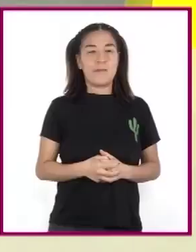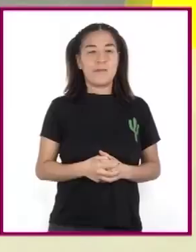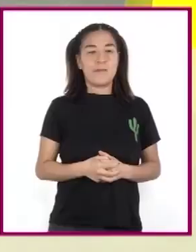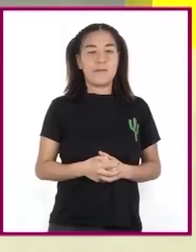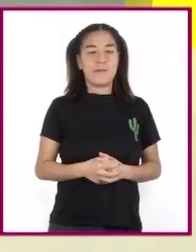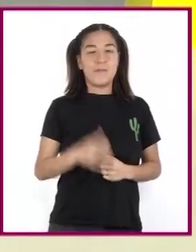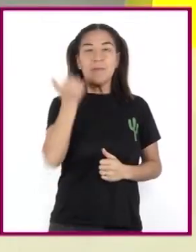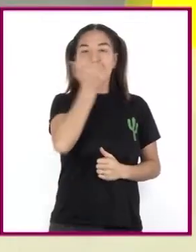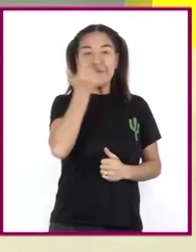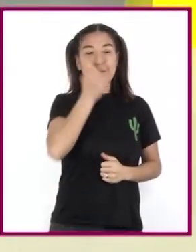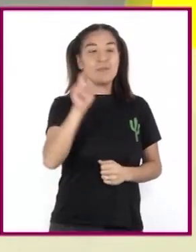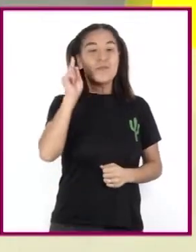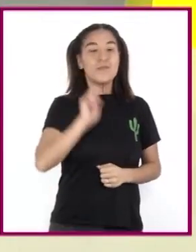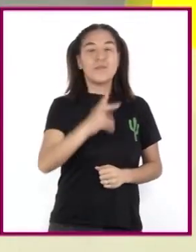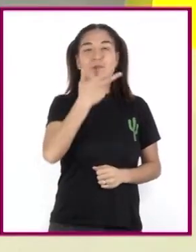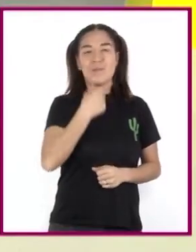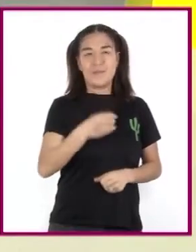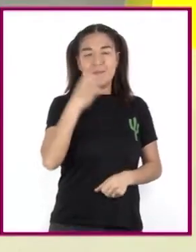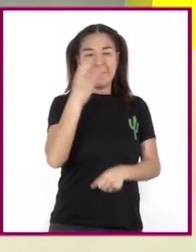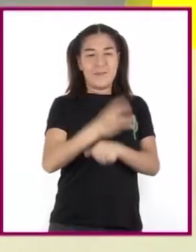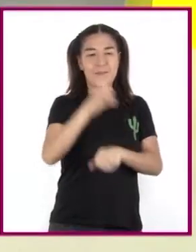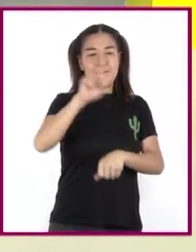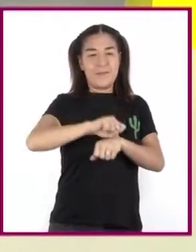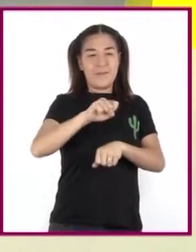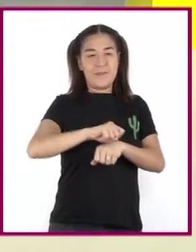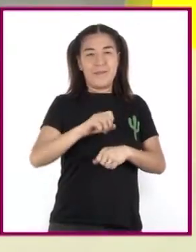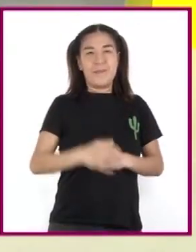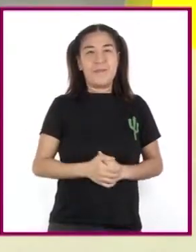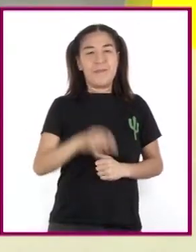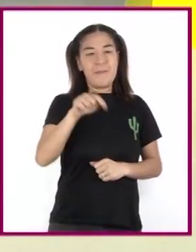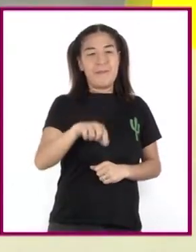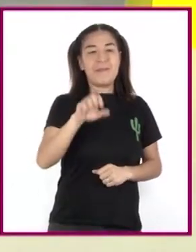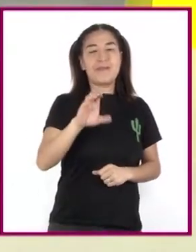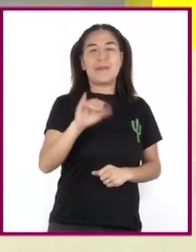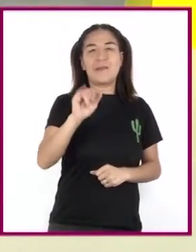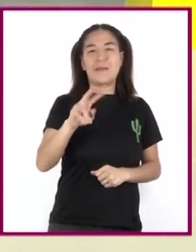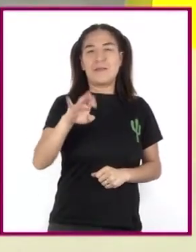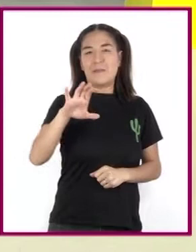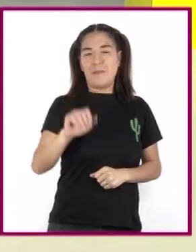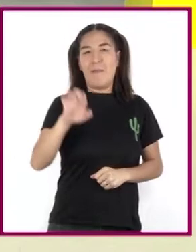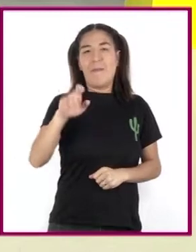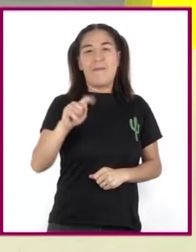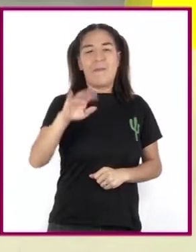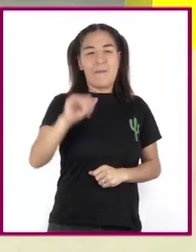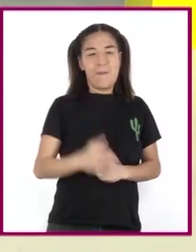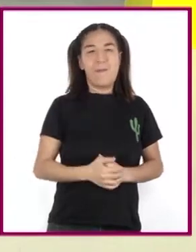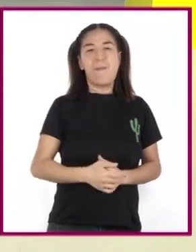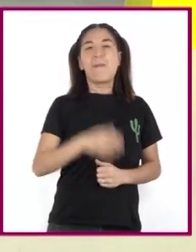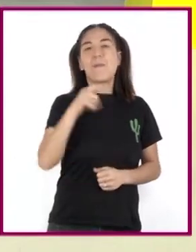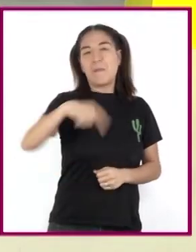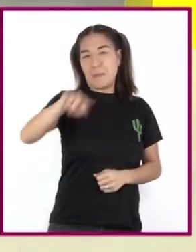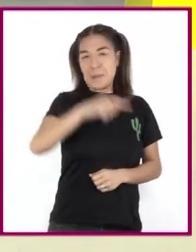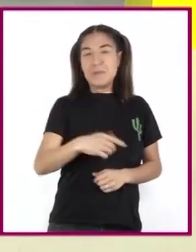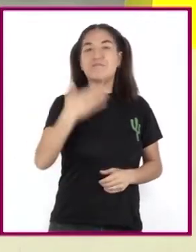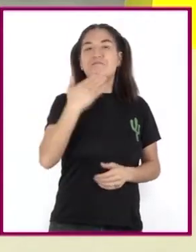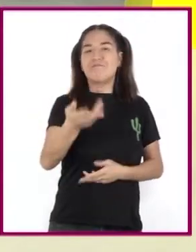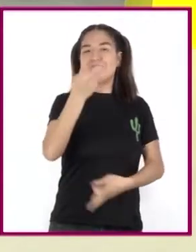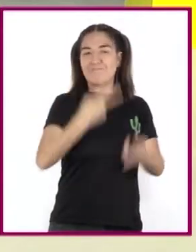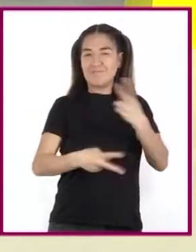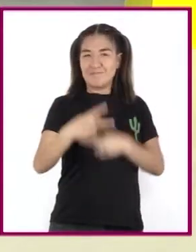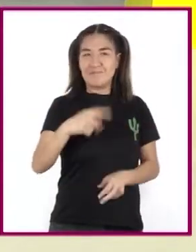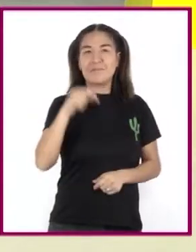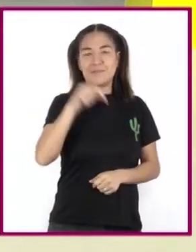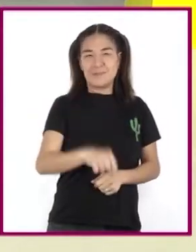alumnas y alumnos de tercer grado de secundaria de la asignatura Formación Cívica y Ética. Reciban una cordial bienvenida a